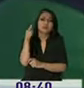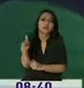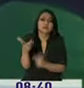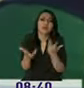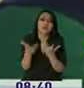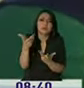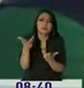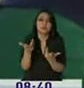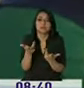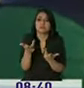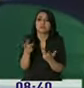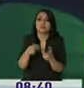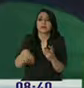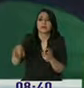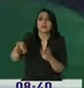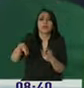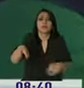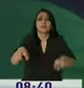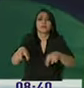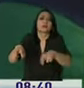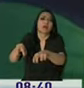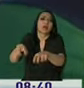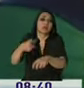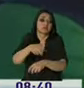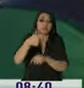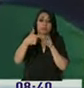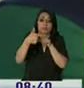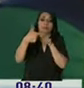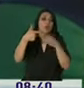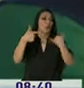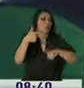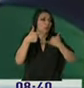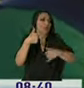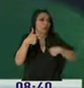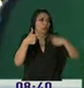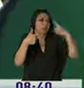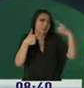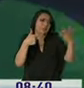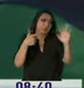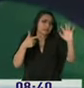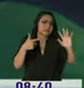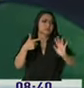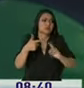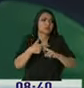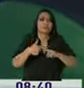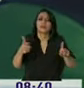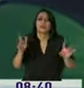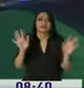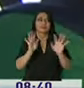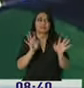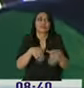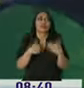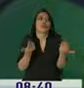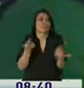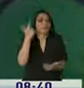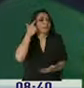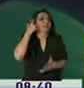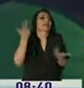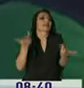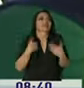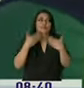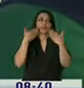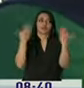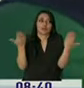carro pensaba porque se bajaron, que era de juguete, la pistola pequeña. Entonces, pero ¿cómo usted va a averiguar el tipo le